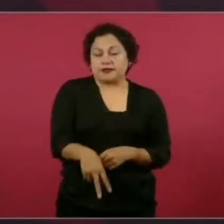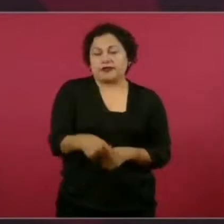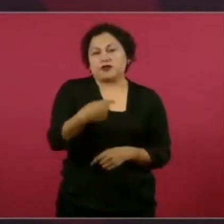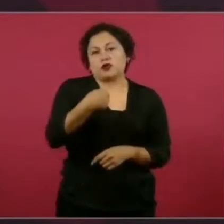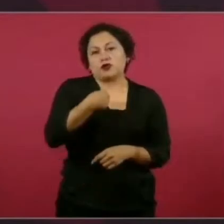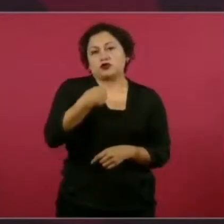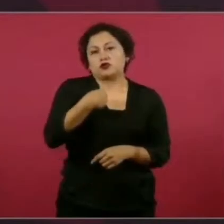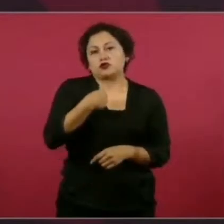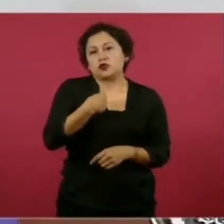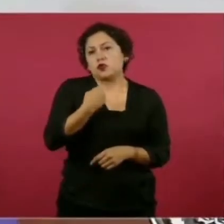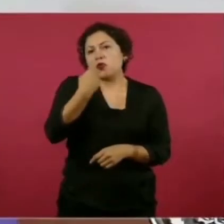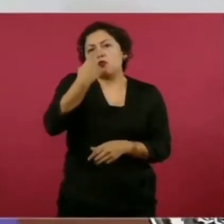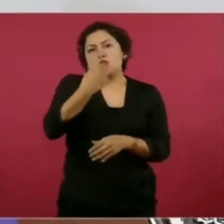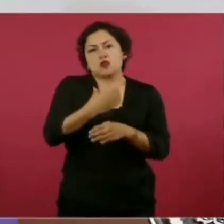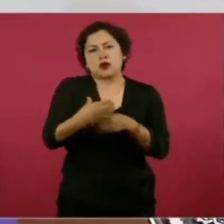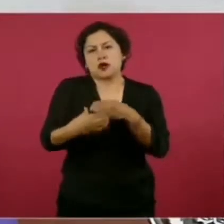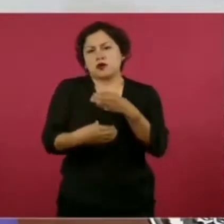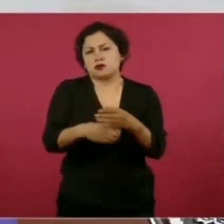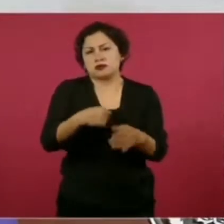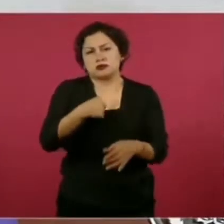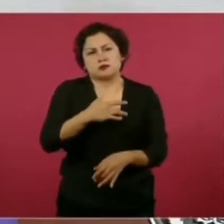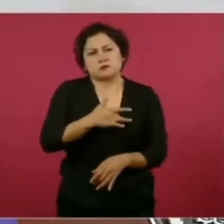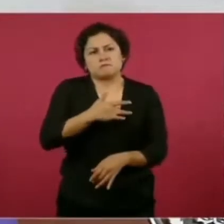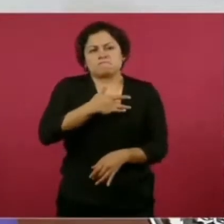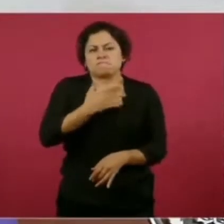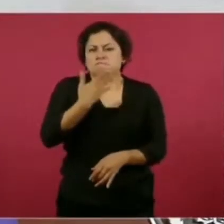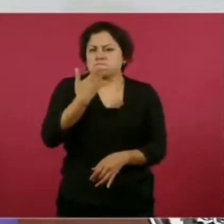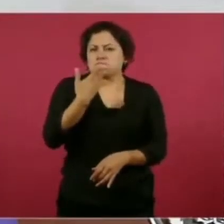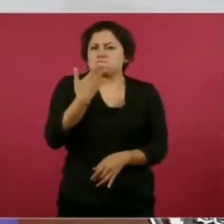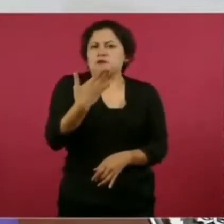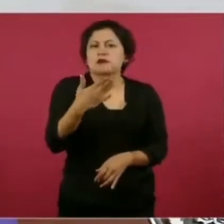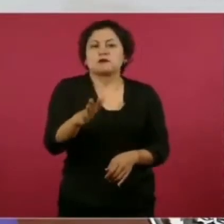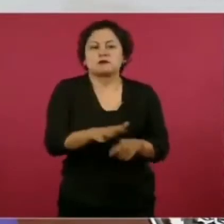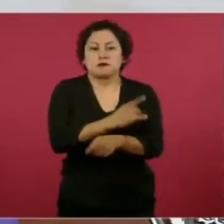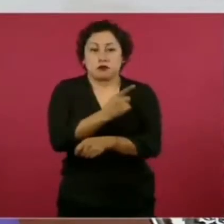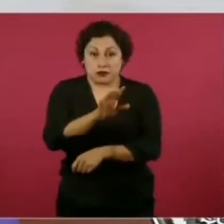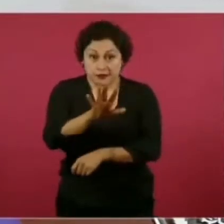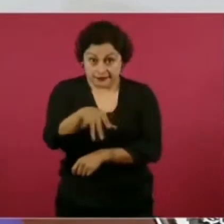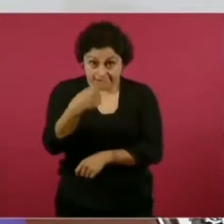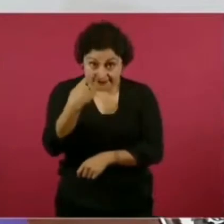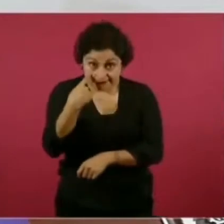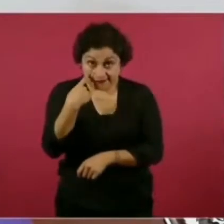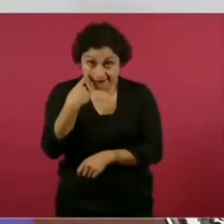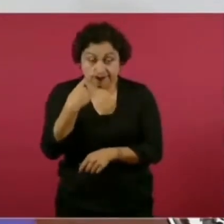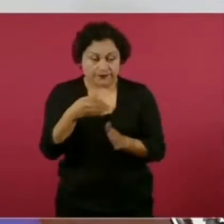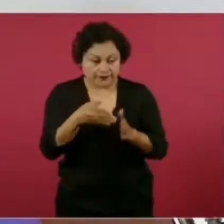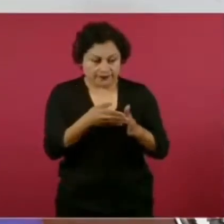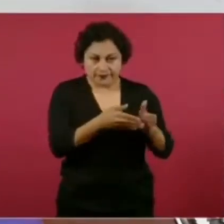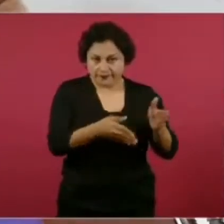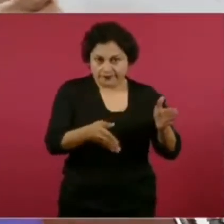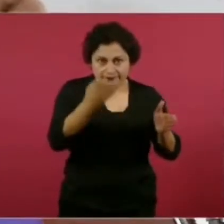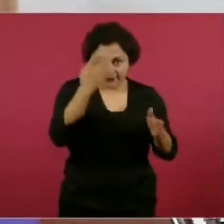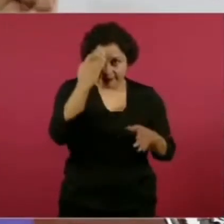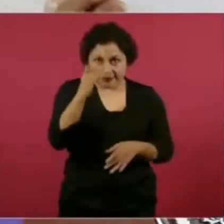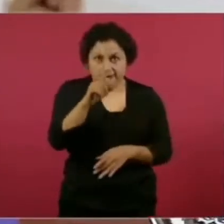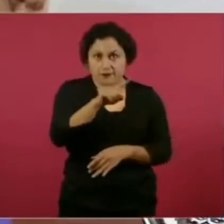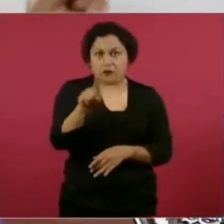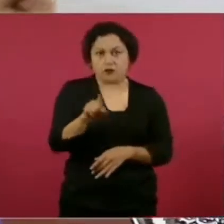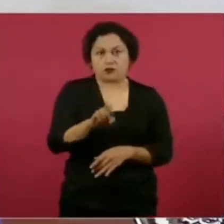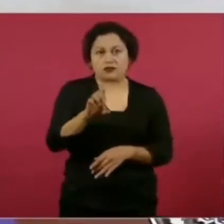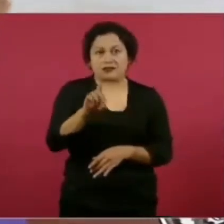satisfecho es que cuando Zedillo precisamente, que estaban en ese plan